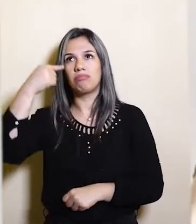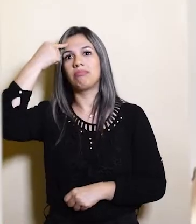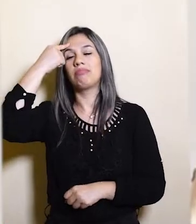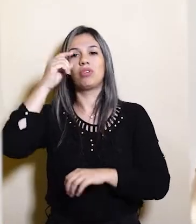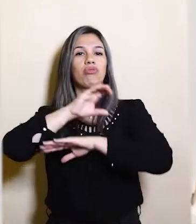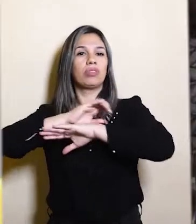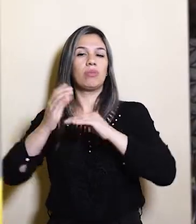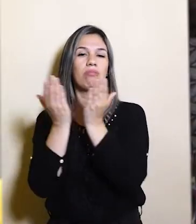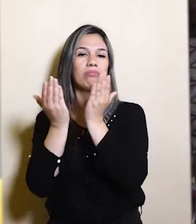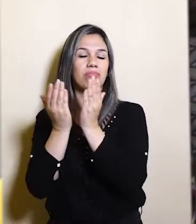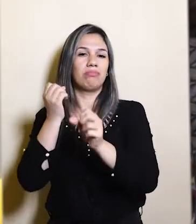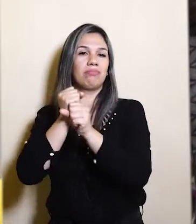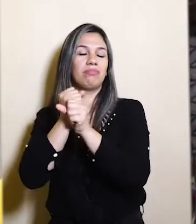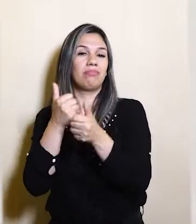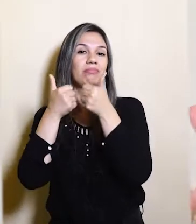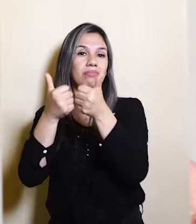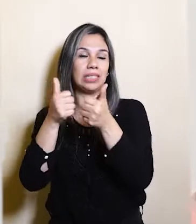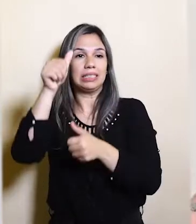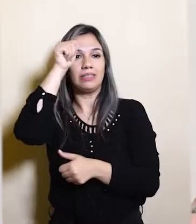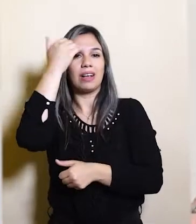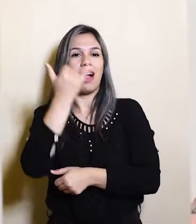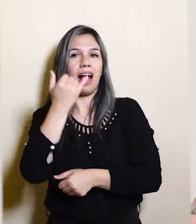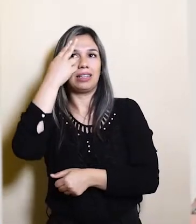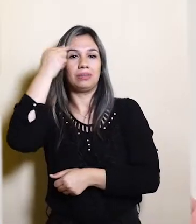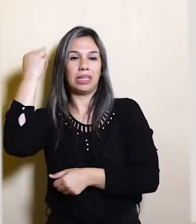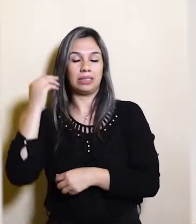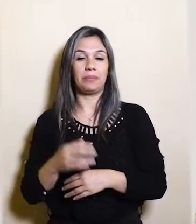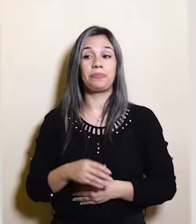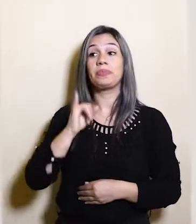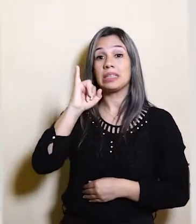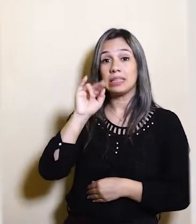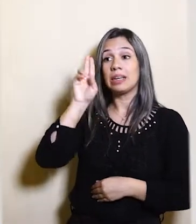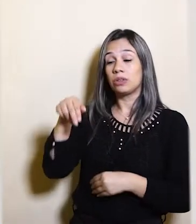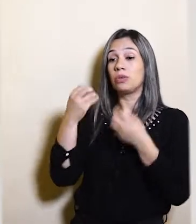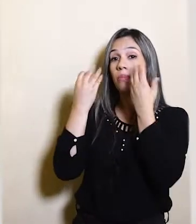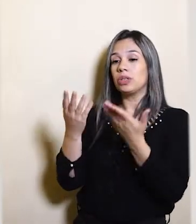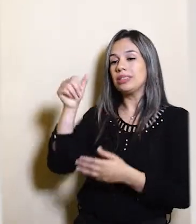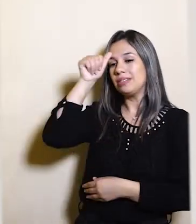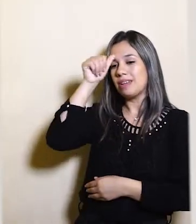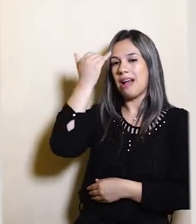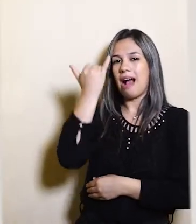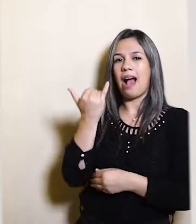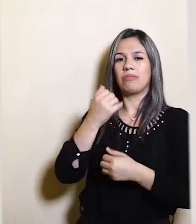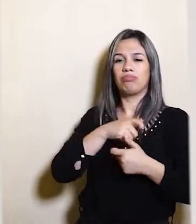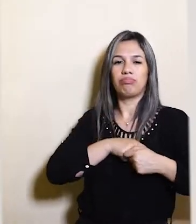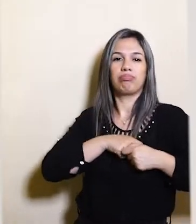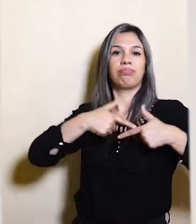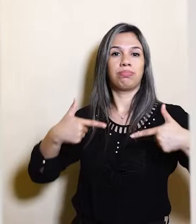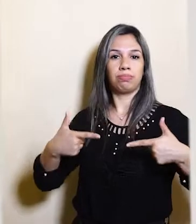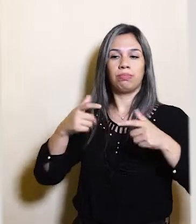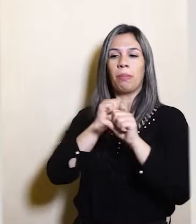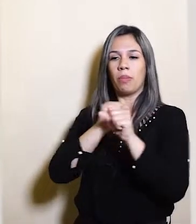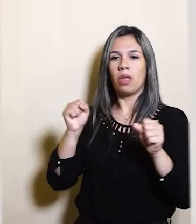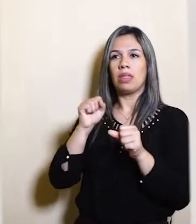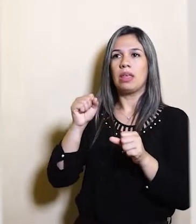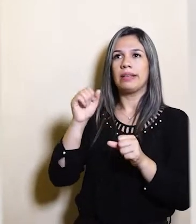donde realmente podemos hablar de una reparación verdadera, ¿verdad? Cuando puede ella empoderarse a pesar de esa situación tan, tan dura,